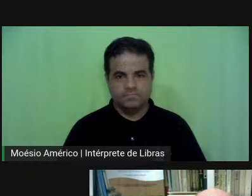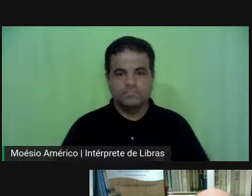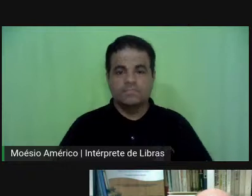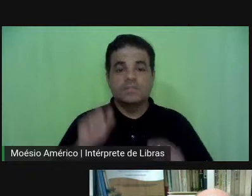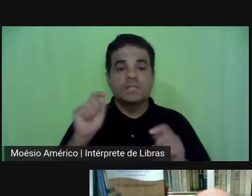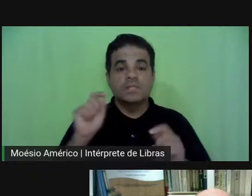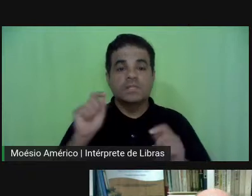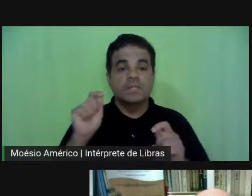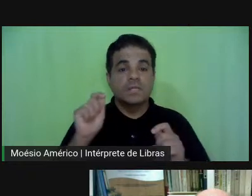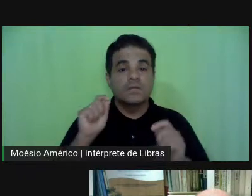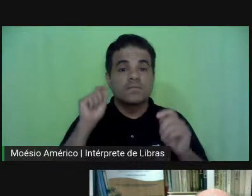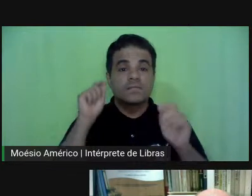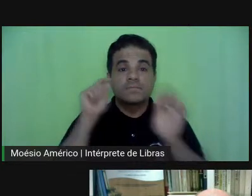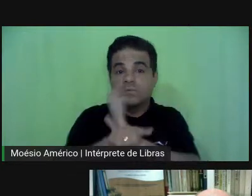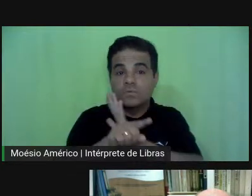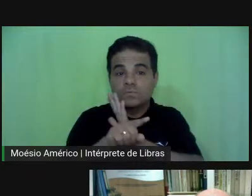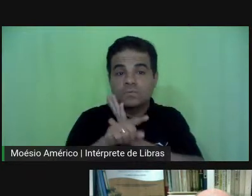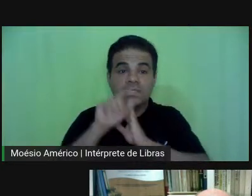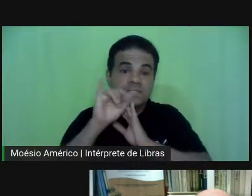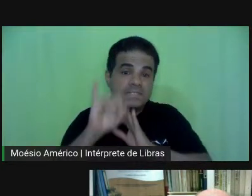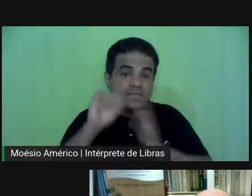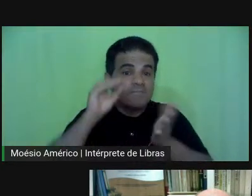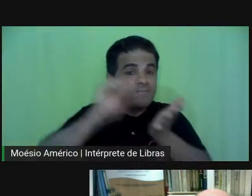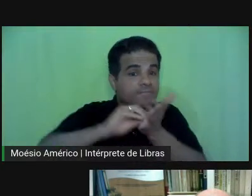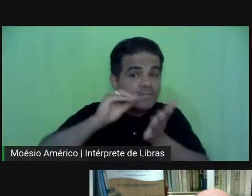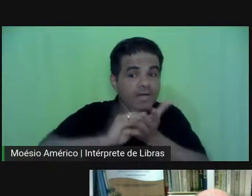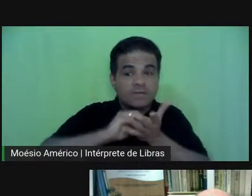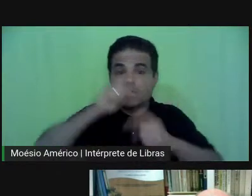si falta un elemento